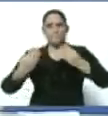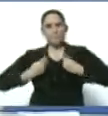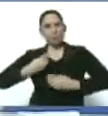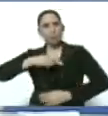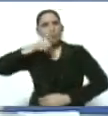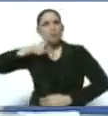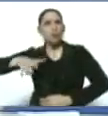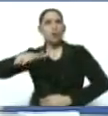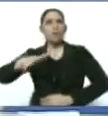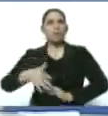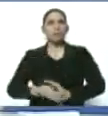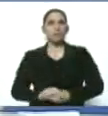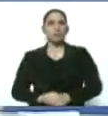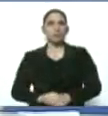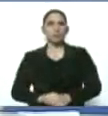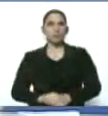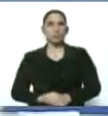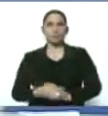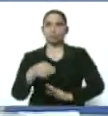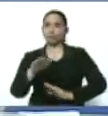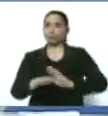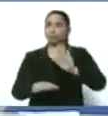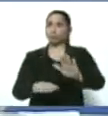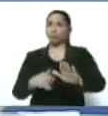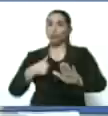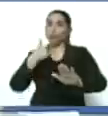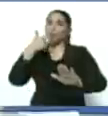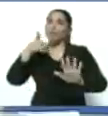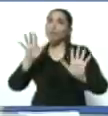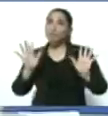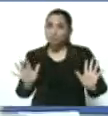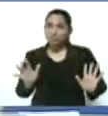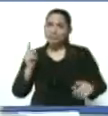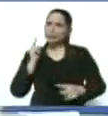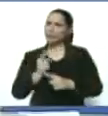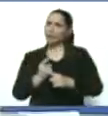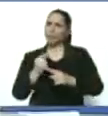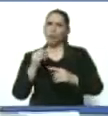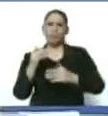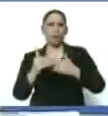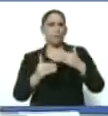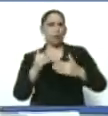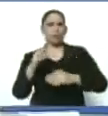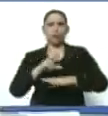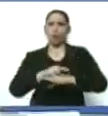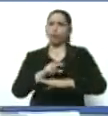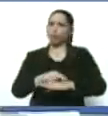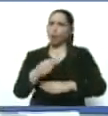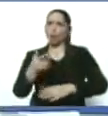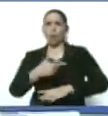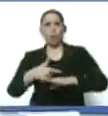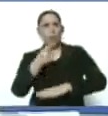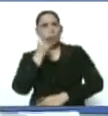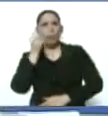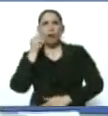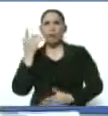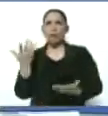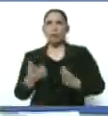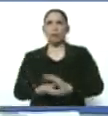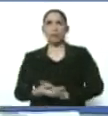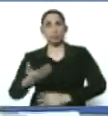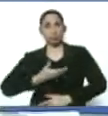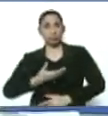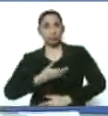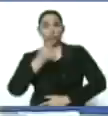pueblo. Bueno, hay que seguir avanzando, yo les dije. Hay que seguir avanzando, doctor Alvarado, gobernadores, gobernadoras,